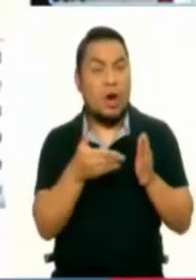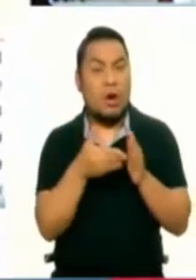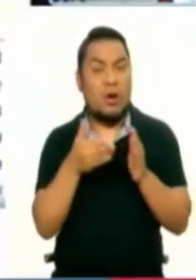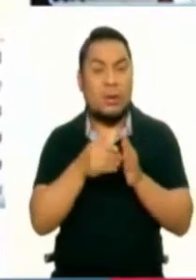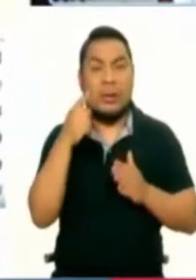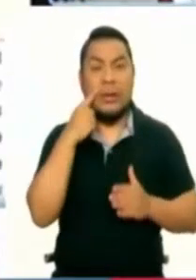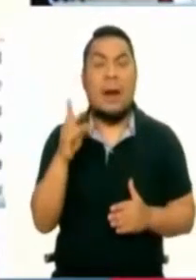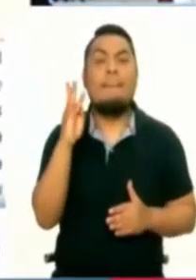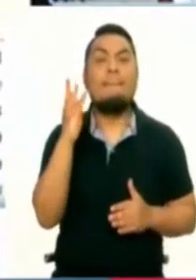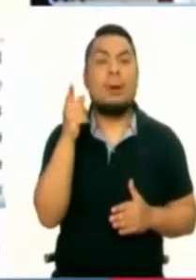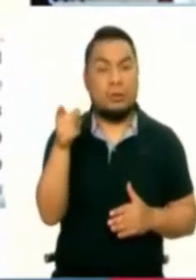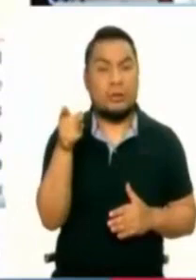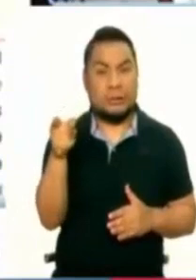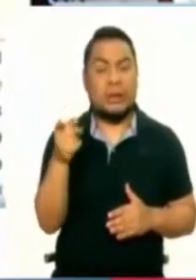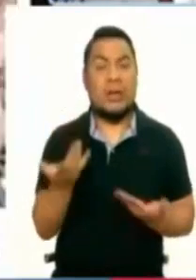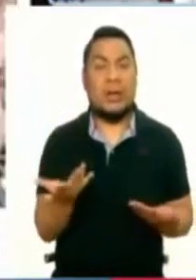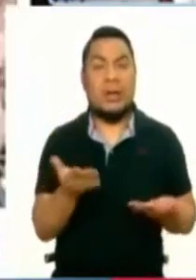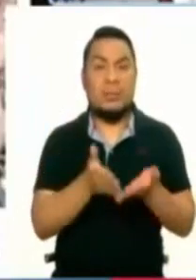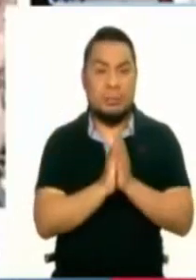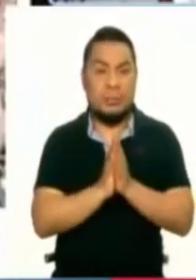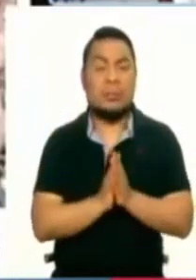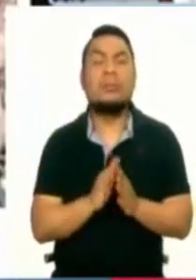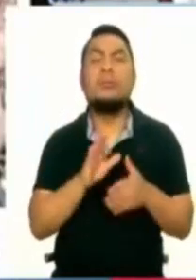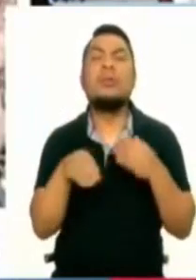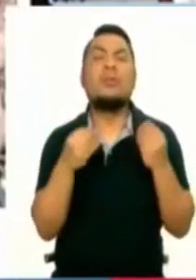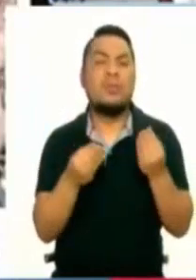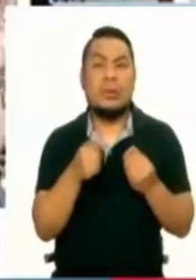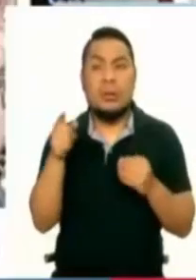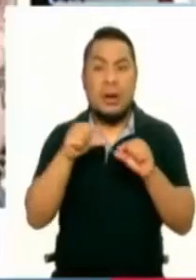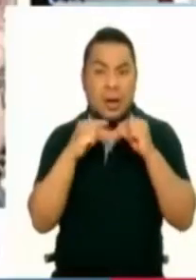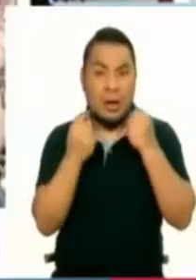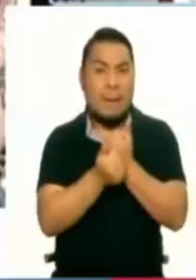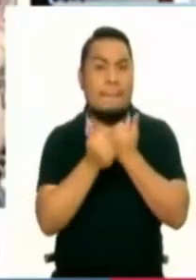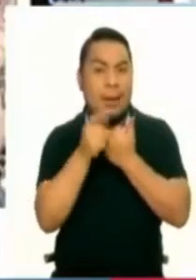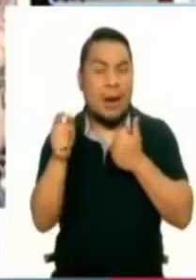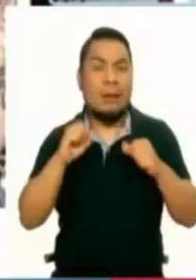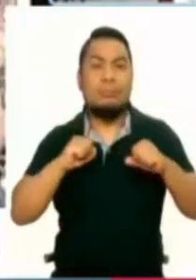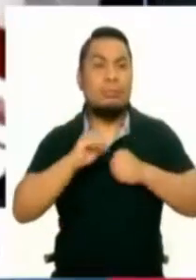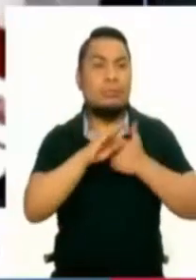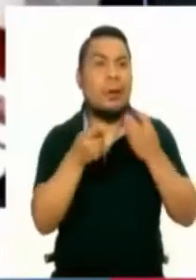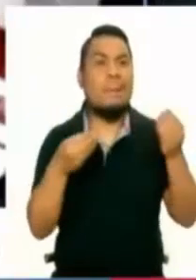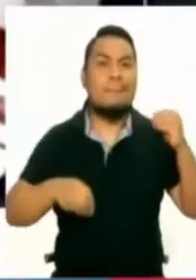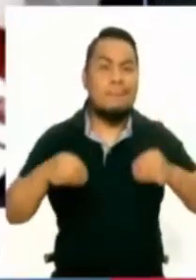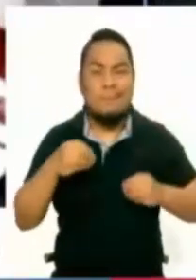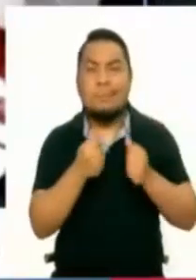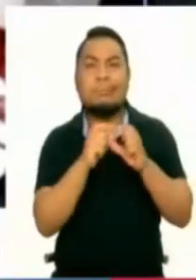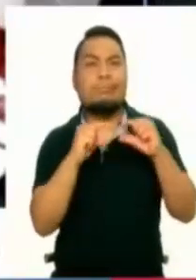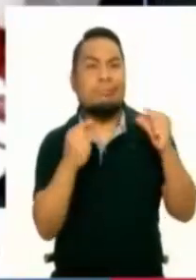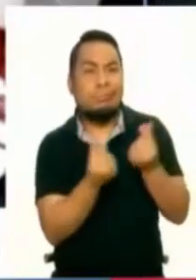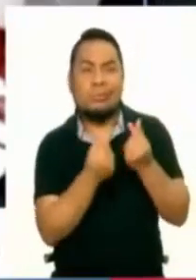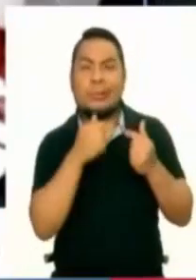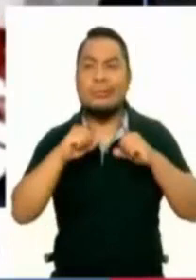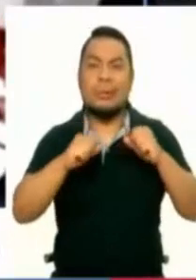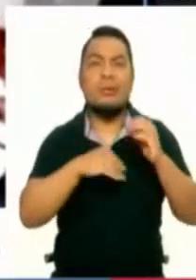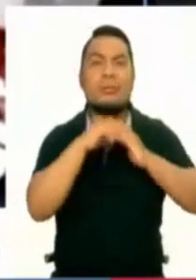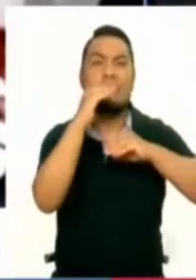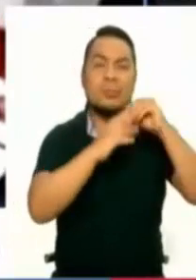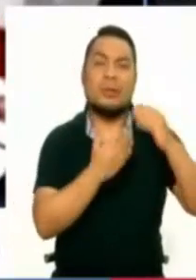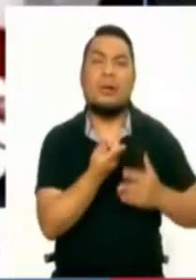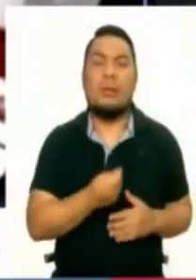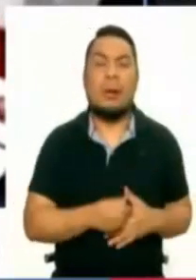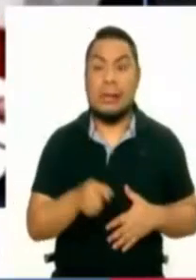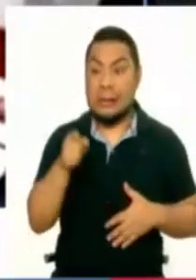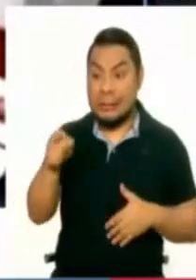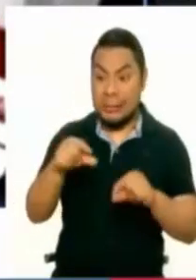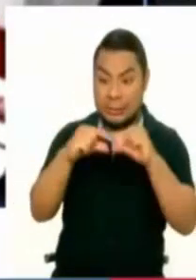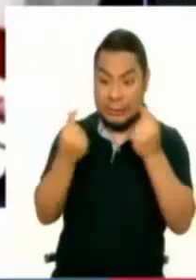del presidente Pedro Castillo por el delito de organización criminal. Esta red criminal en el poder se había